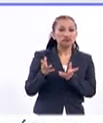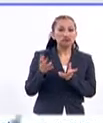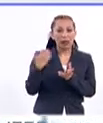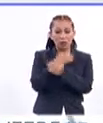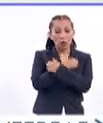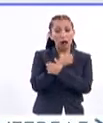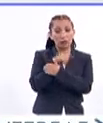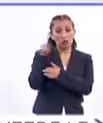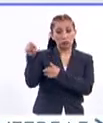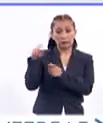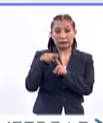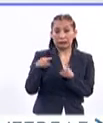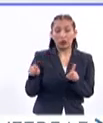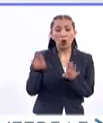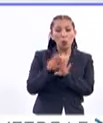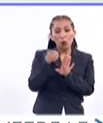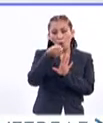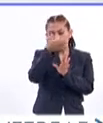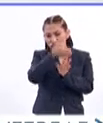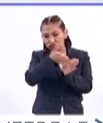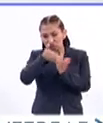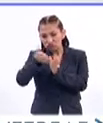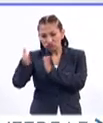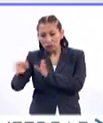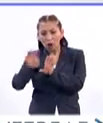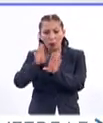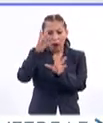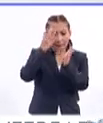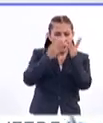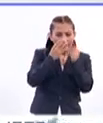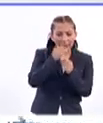la educación allá, o sea, cómo está dividida, cómo